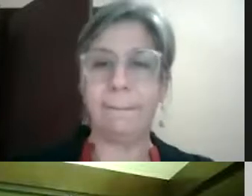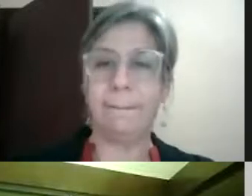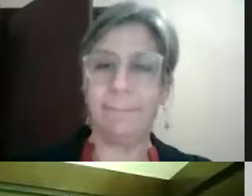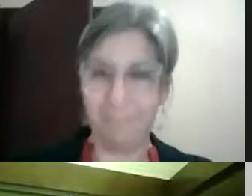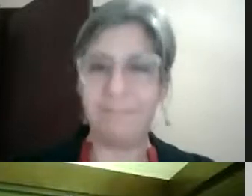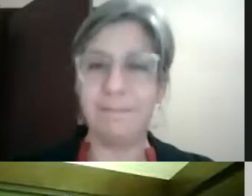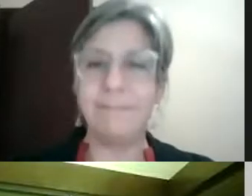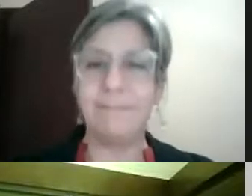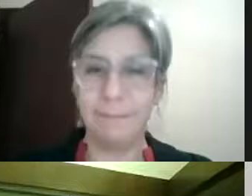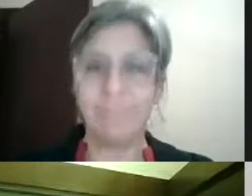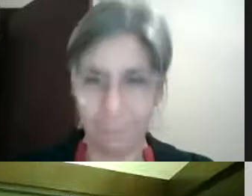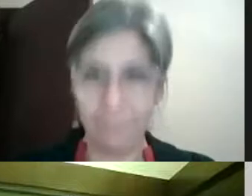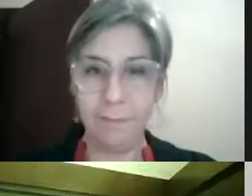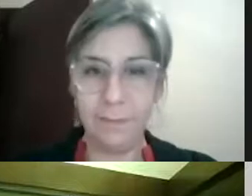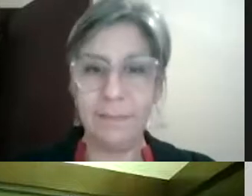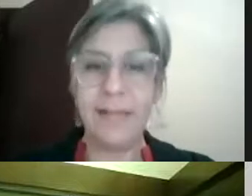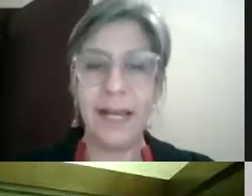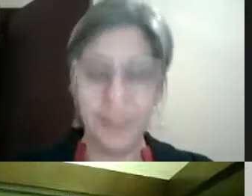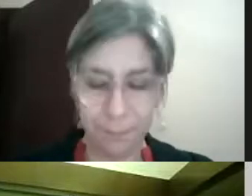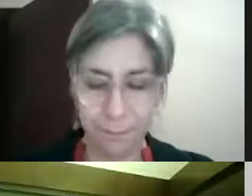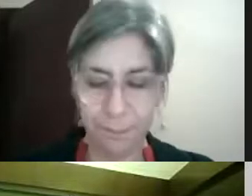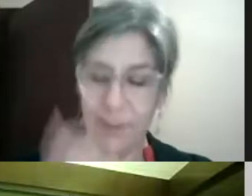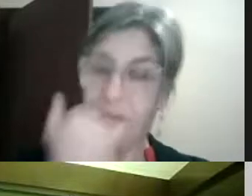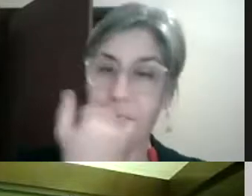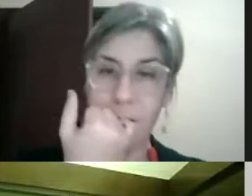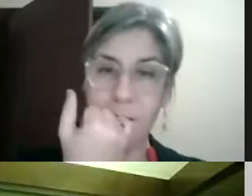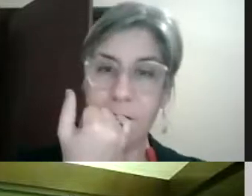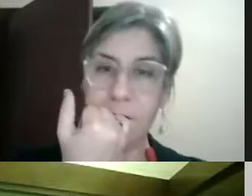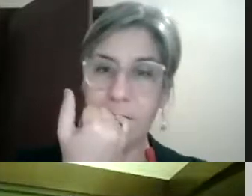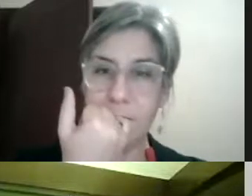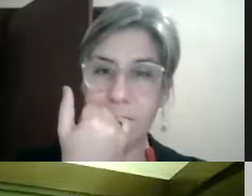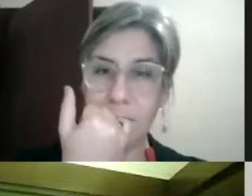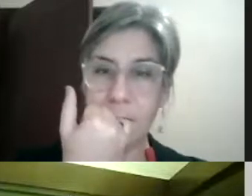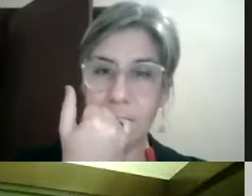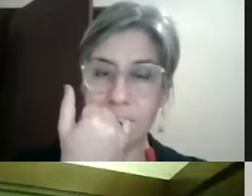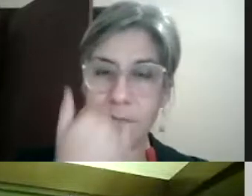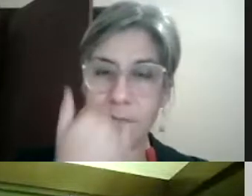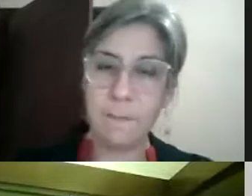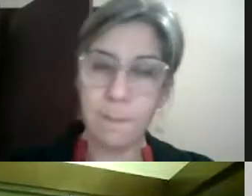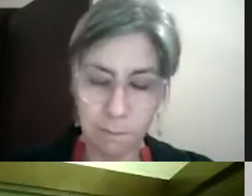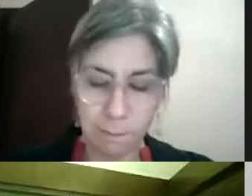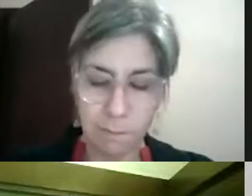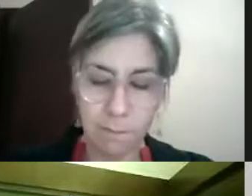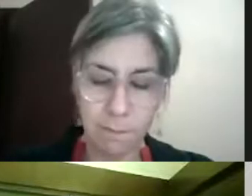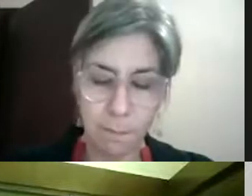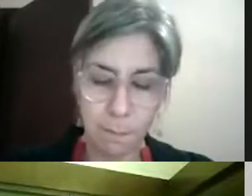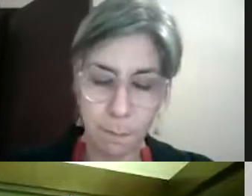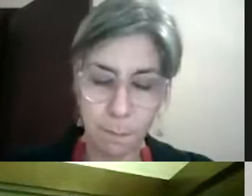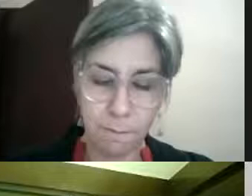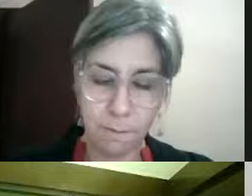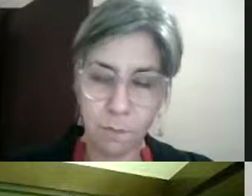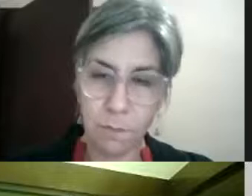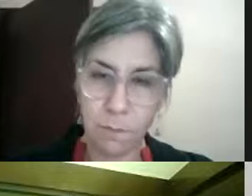Buenas, yo sí quisiera hacer una pregunta. Bueno. Dale. Gracias, Zaira. Quería saber si hay algún estudio